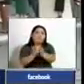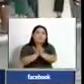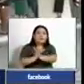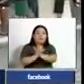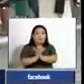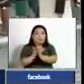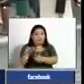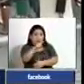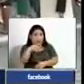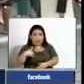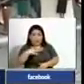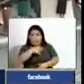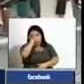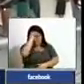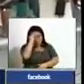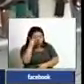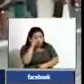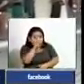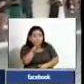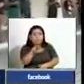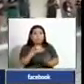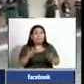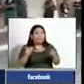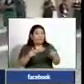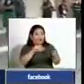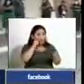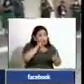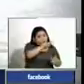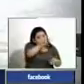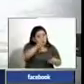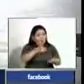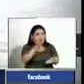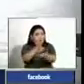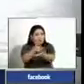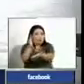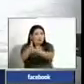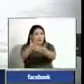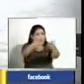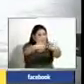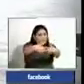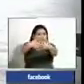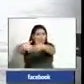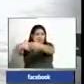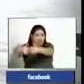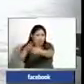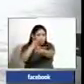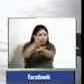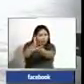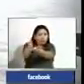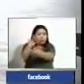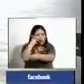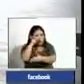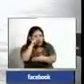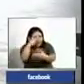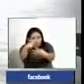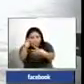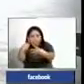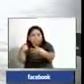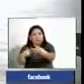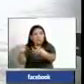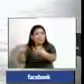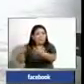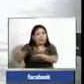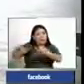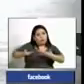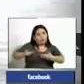que el ministerio tome cartas en el asunto, pues que vaya a las empresas y que verifique eso, pues que ellos tienen que